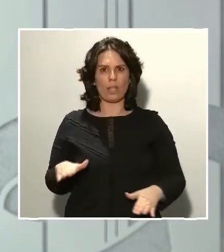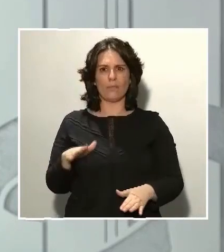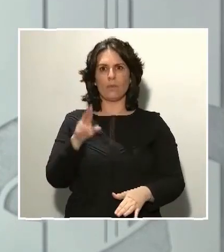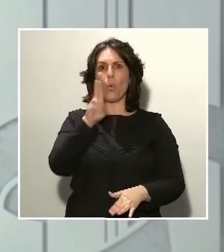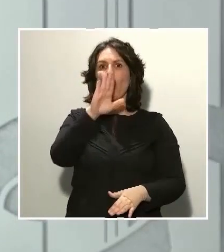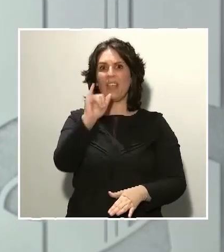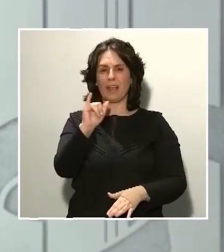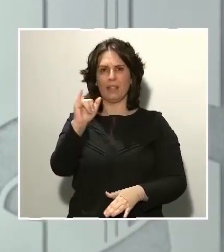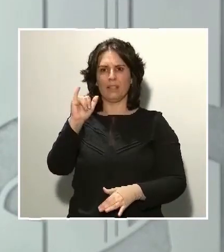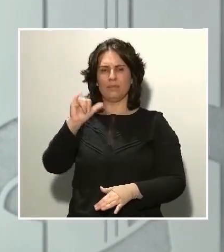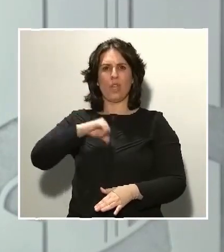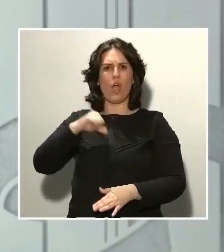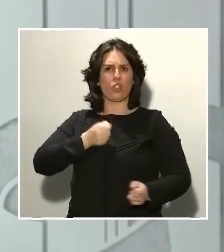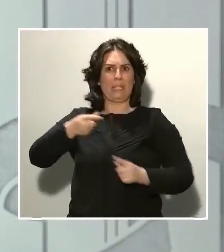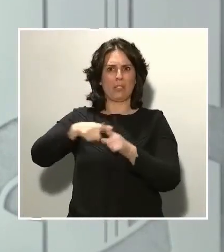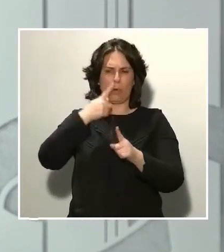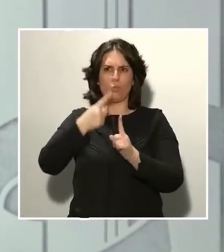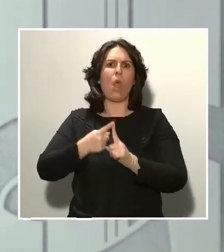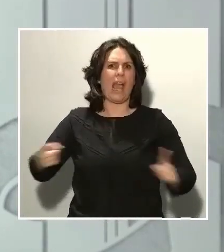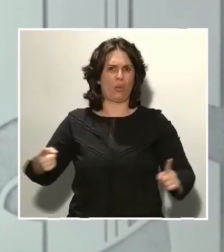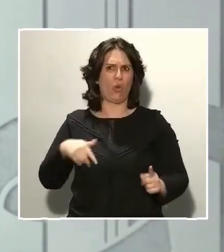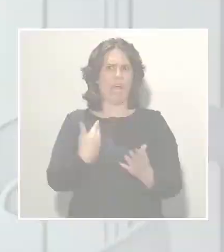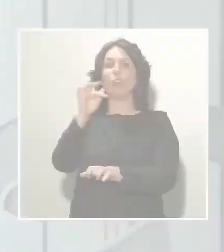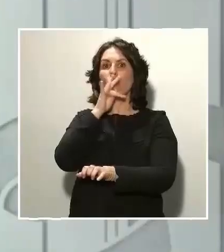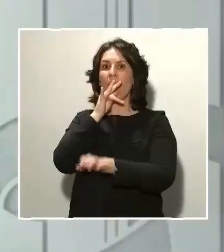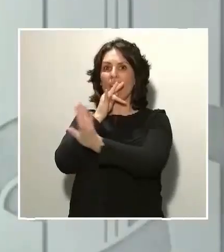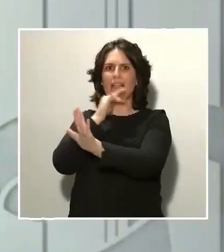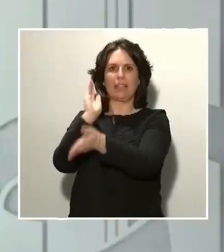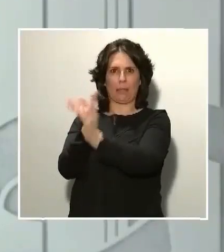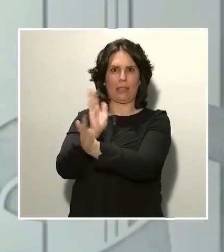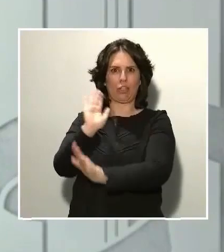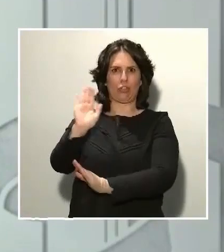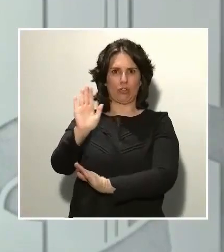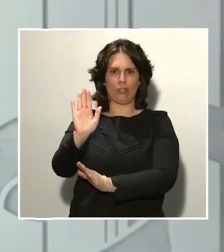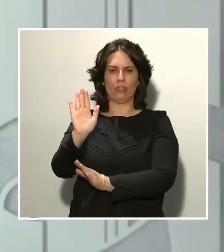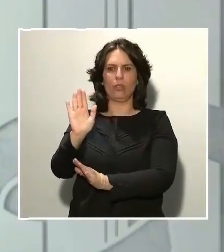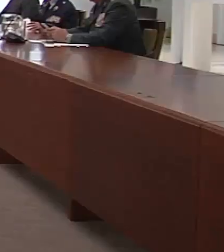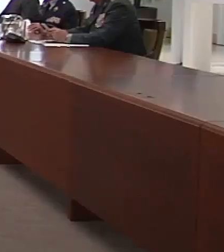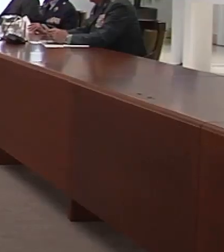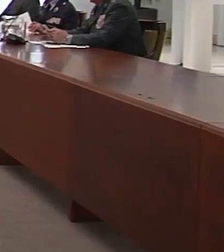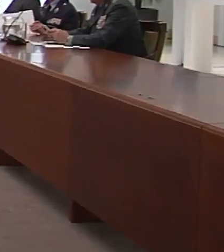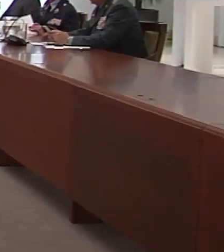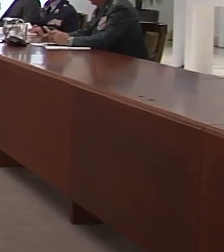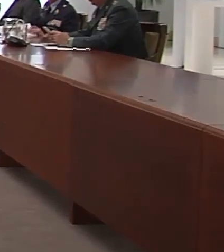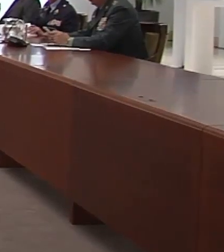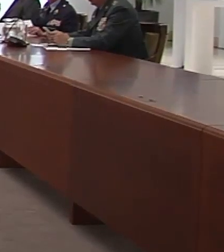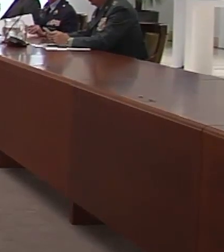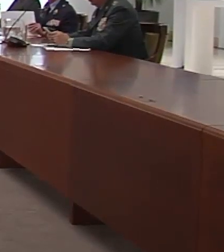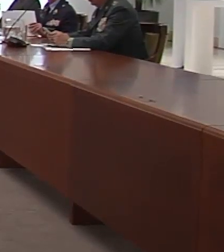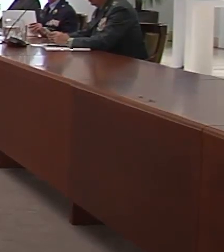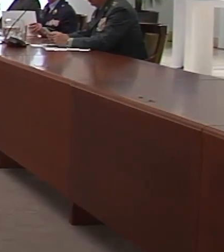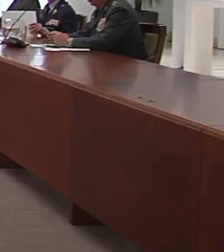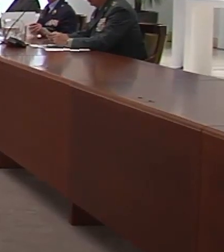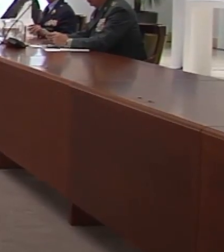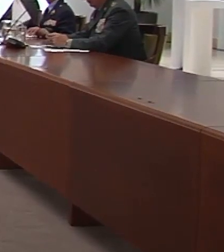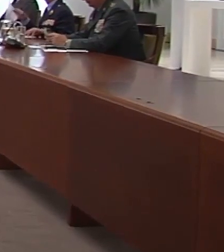son de hasta 28 días de ingreso en UCI, pero sí que es cierto que se empiezan a dar algunas altas. Esta es la última hora tras